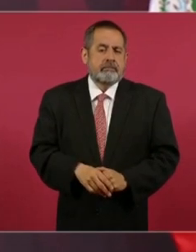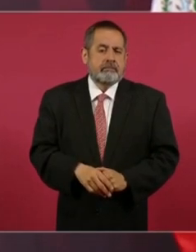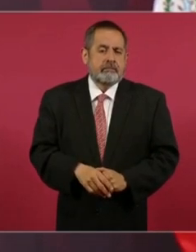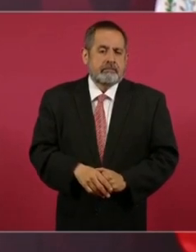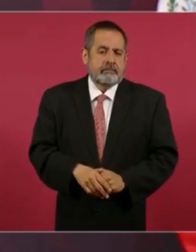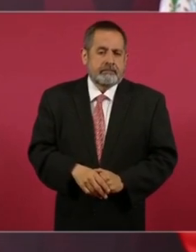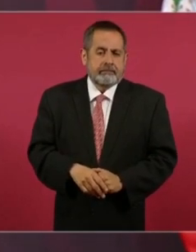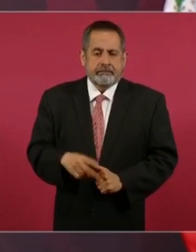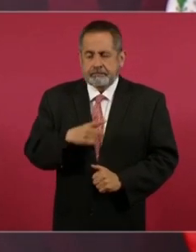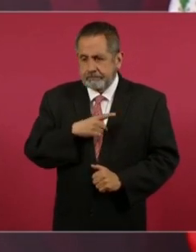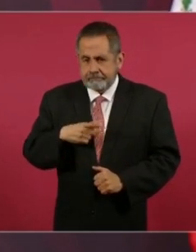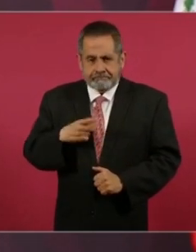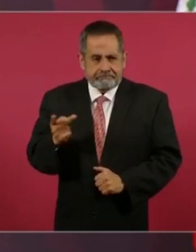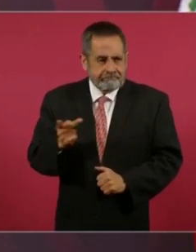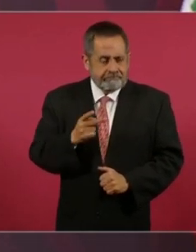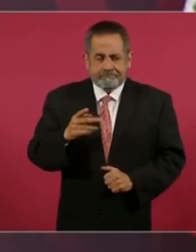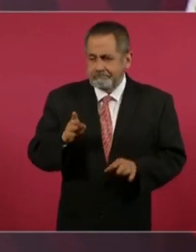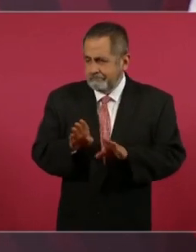hay que buscar